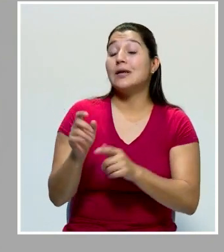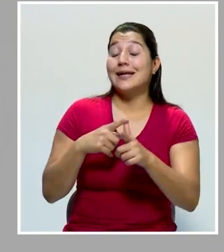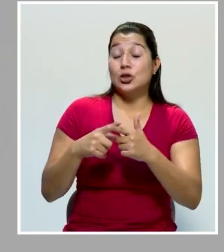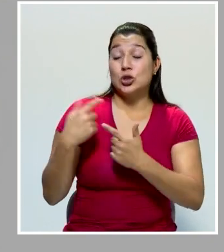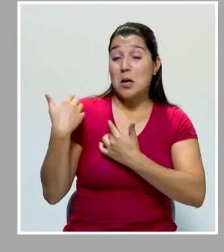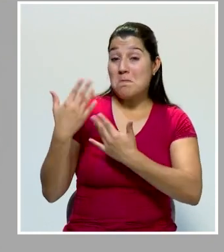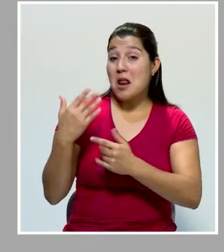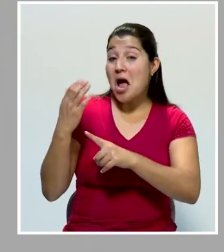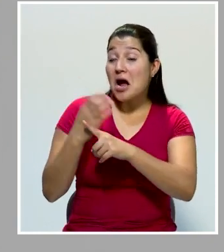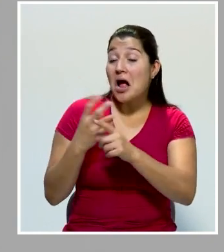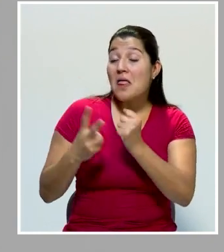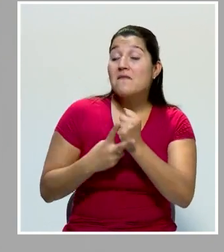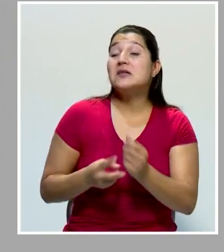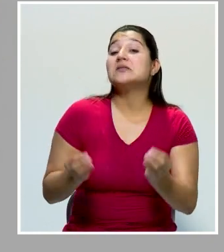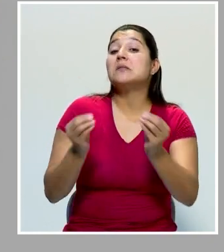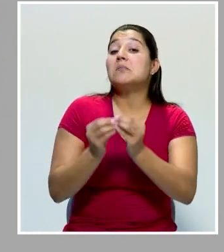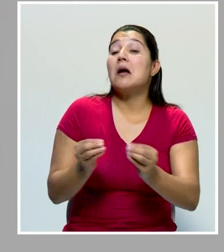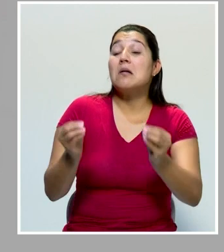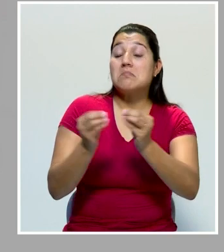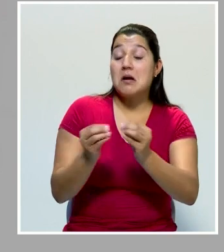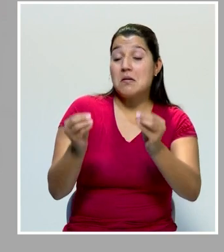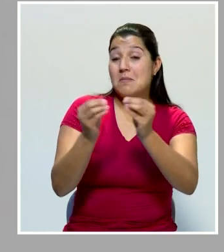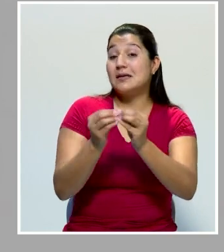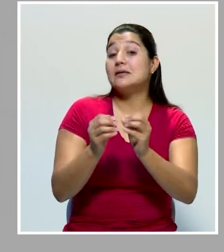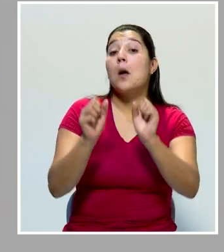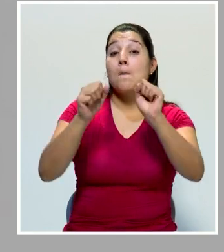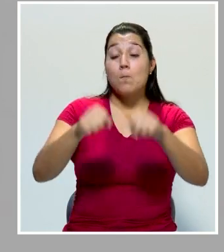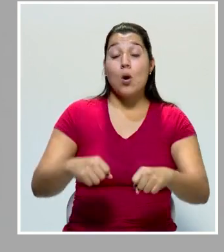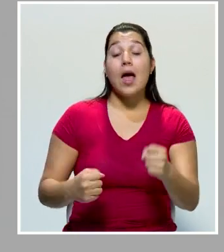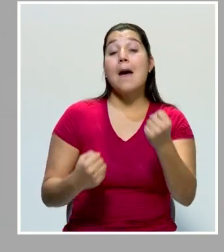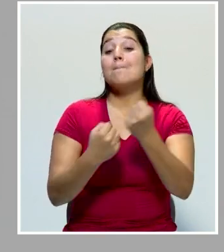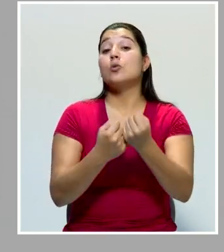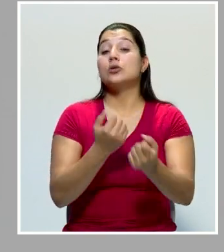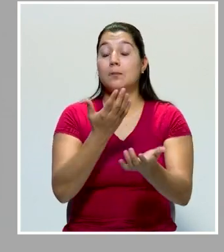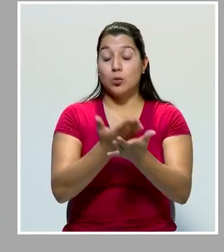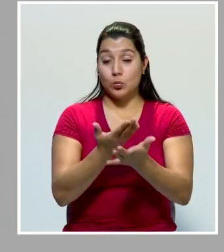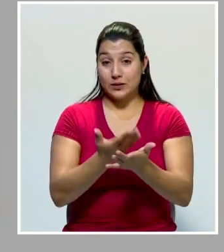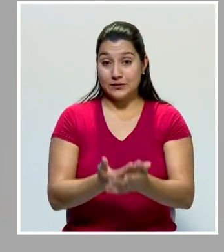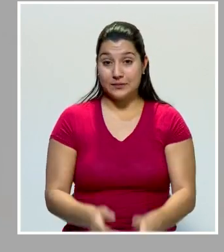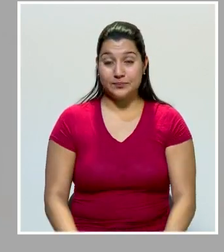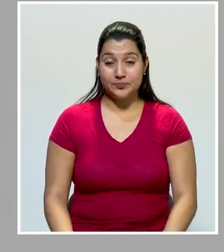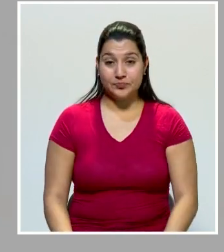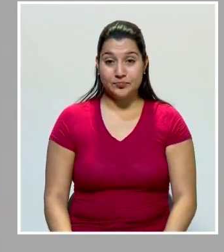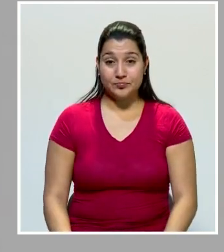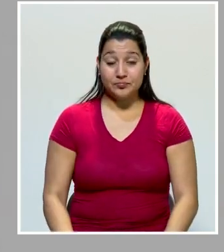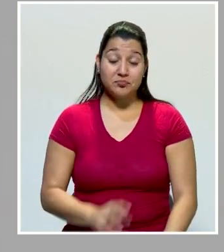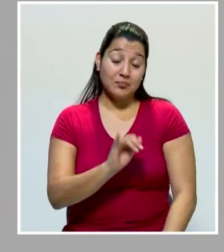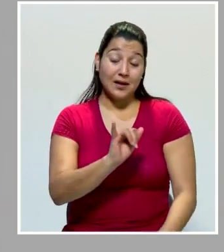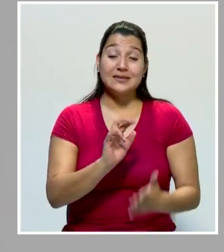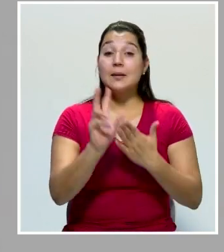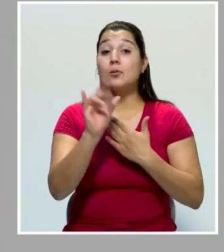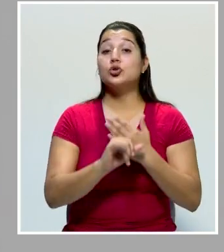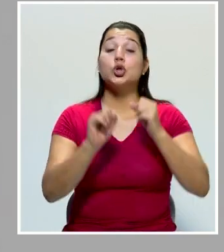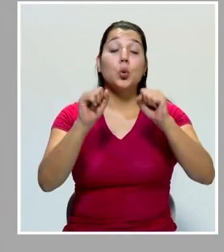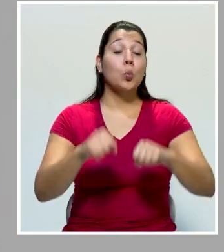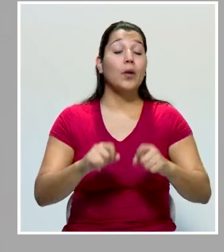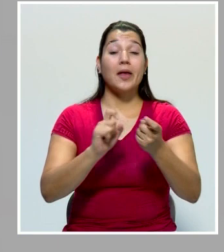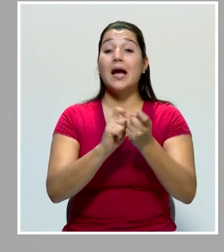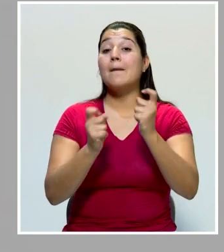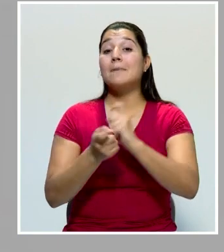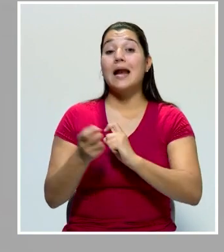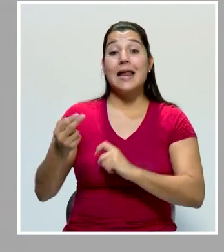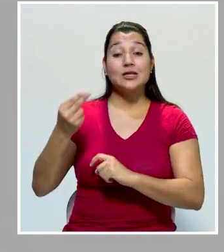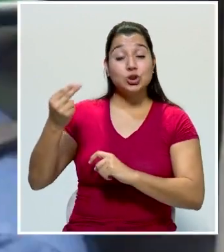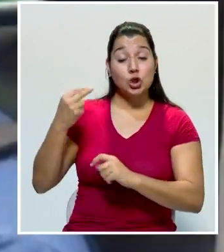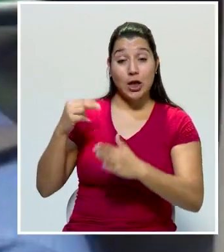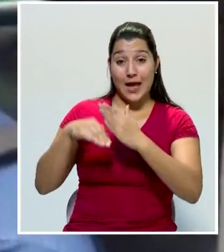poco más alcaldes y dirigentes de comunidades puedan apoyar esta propuesta. Es un proyecto que podría cambiar la historia del